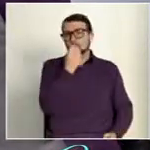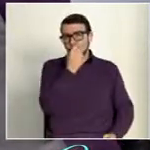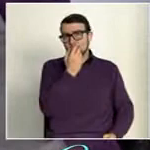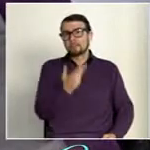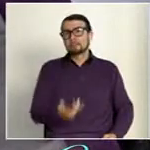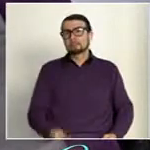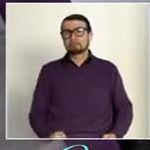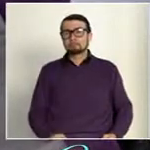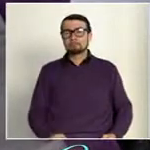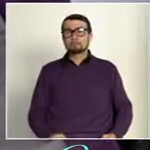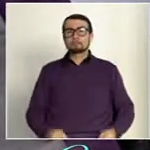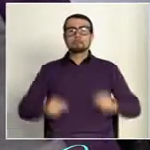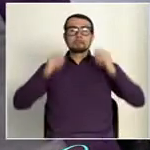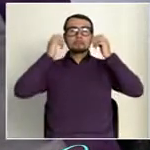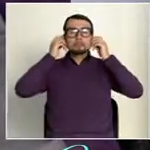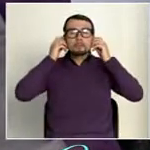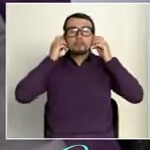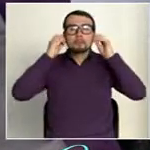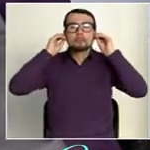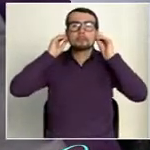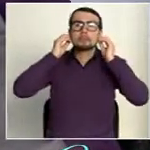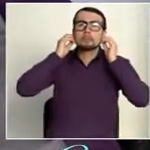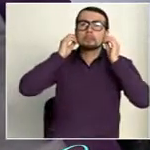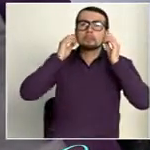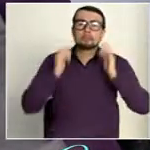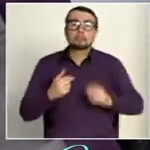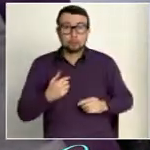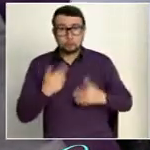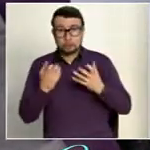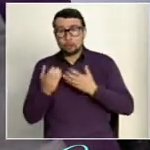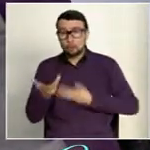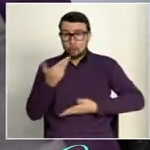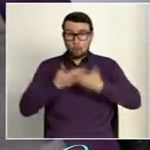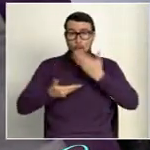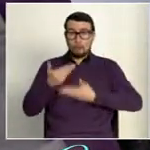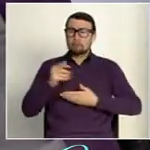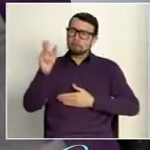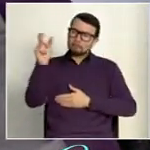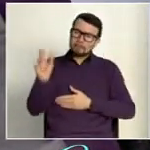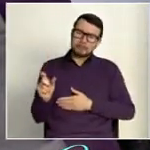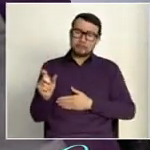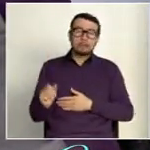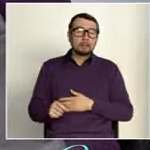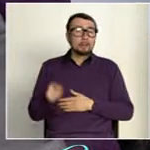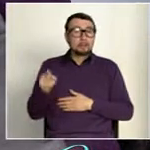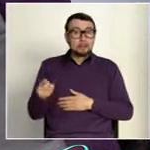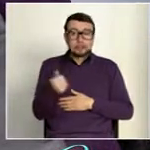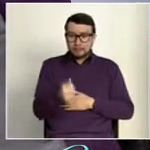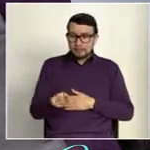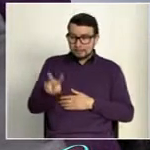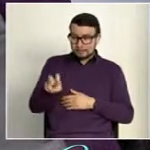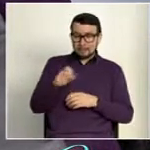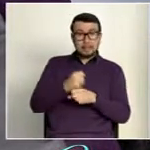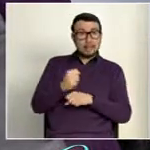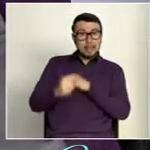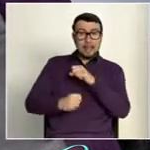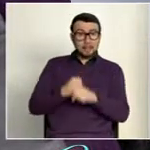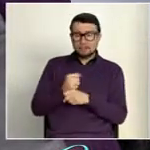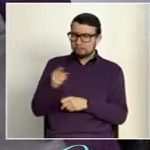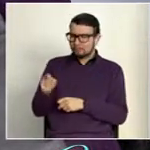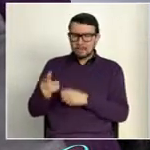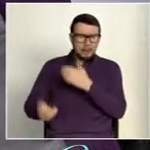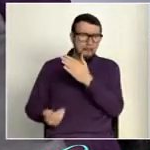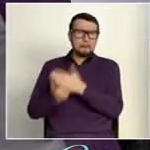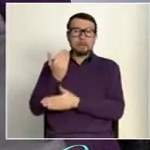comida. Hoy quiero compartir este espacio con una persona que desde sus 17 años se dedicó